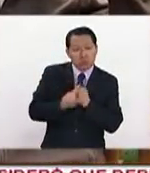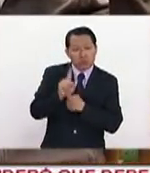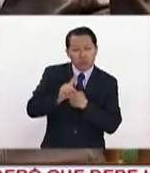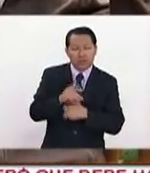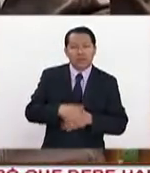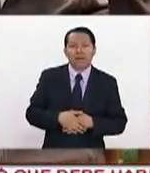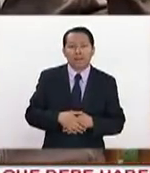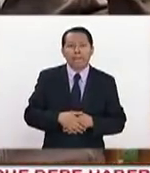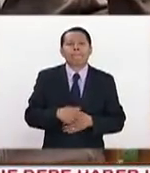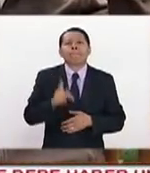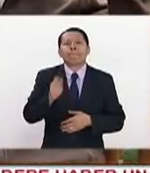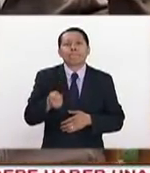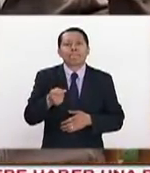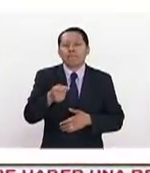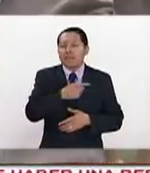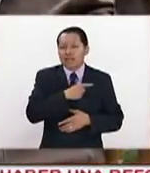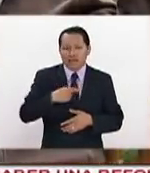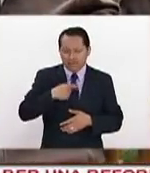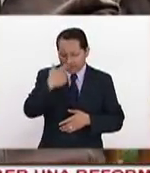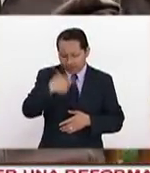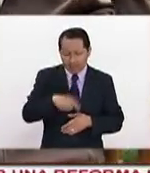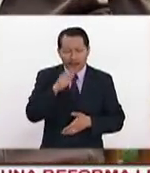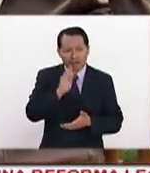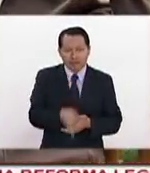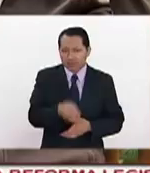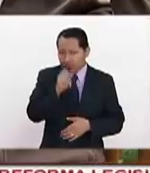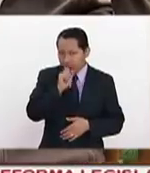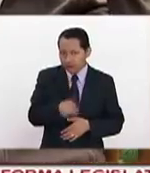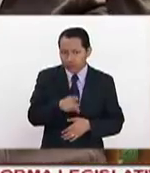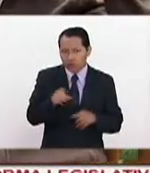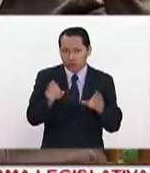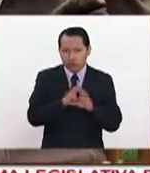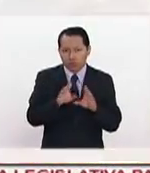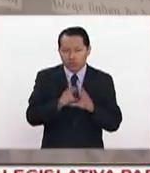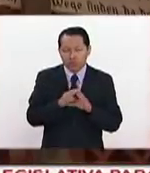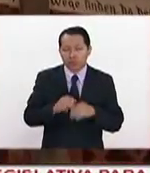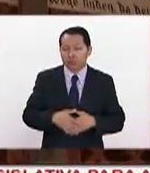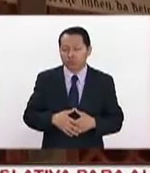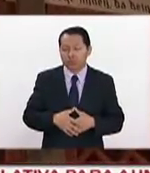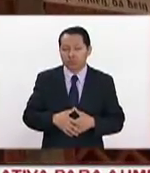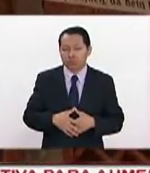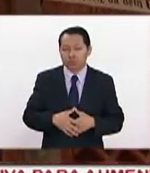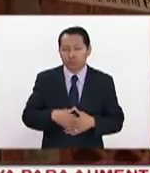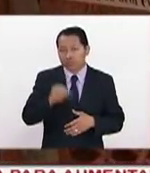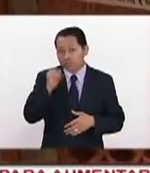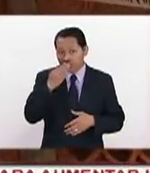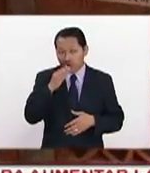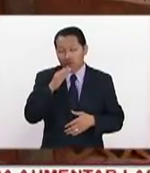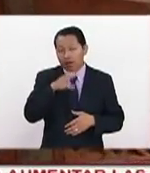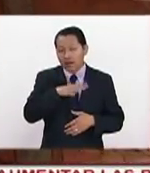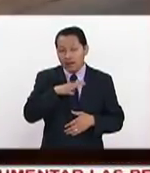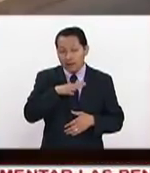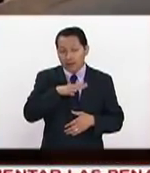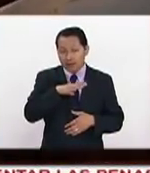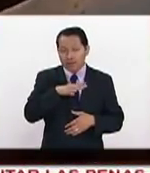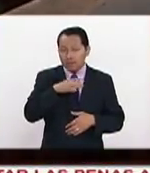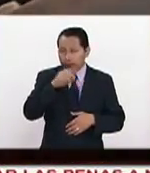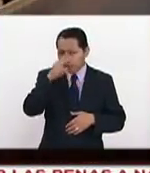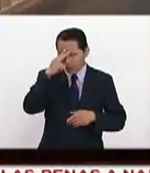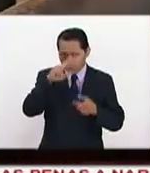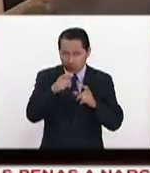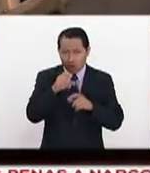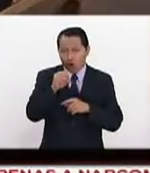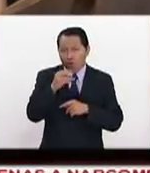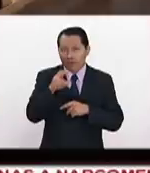como es, nada más y nada menos. Yo creo que es lo básico de cualquier ser humano, ¿no? Con imágenes de Yujin Pasol, para México al